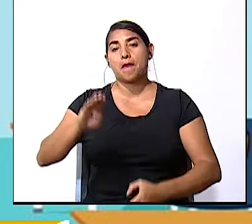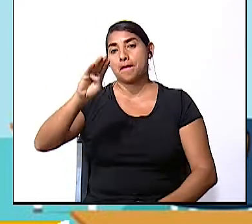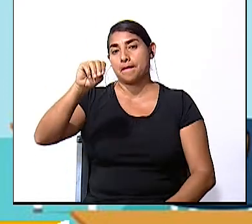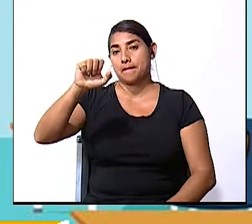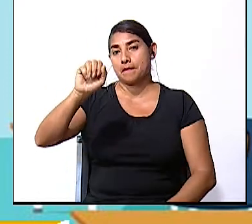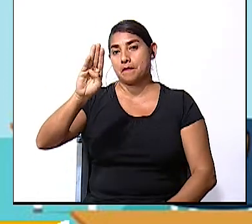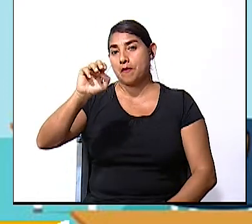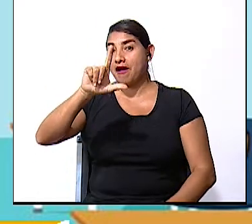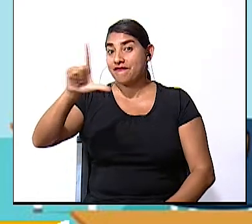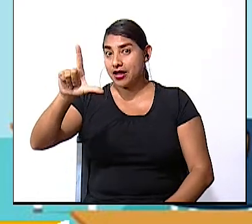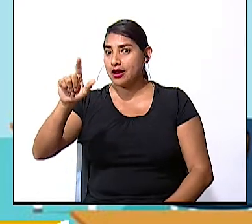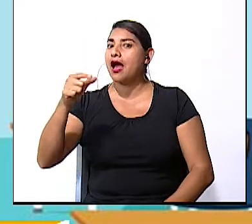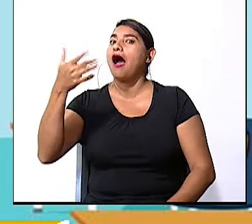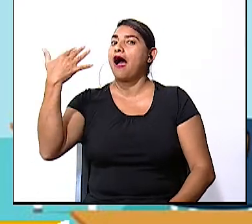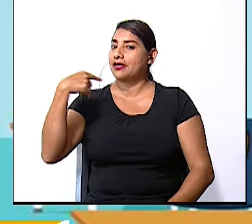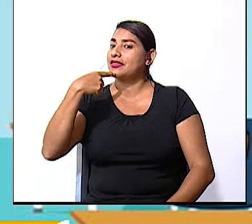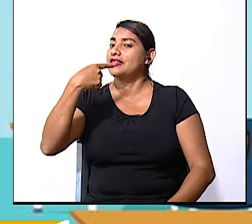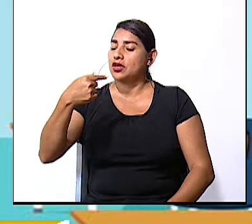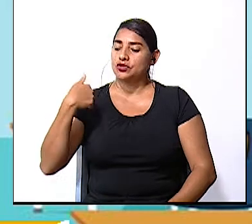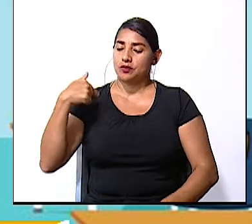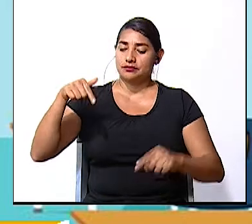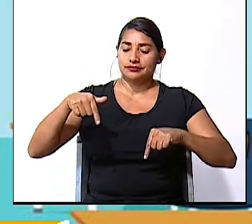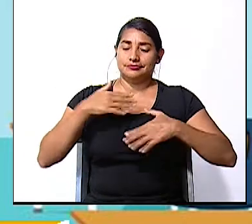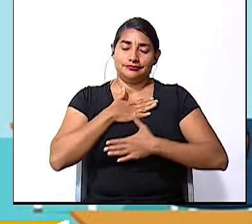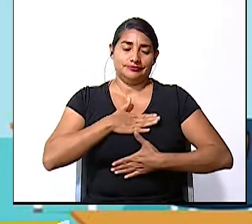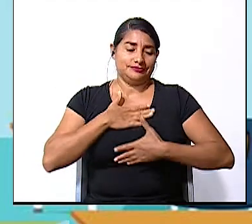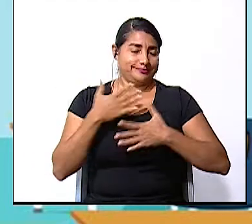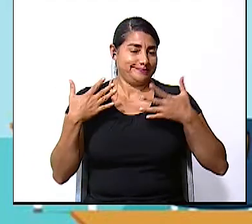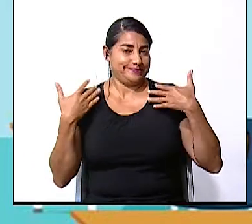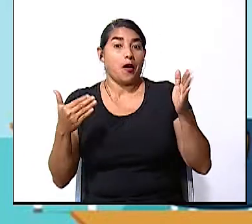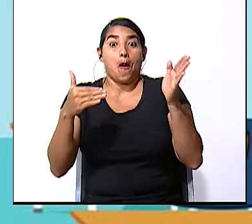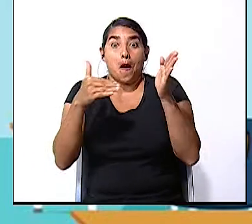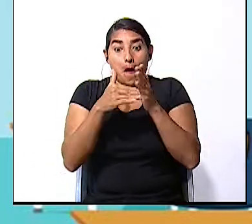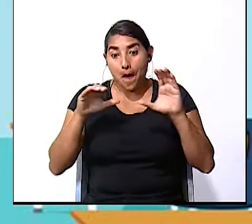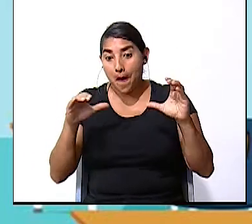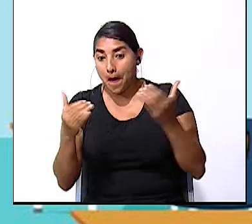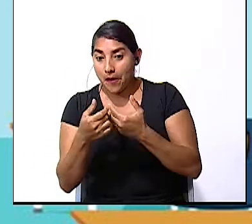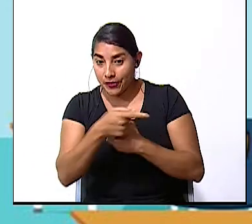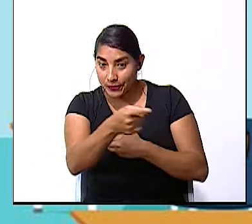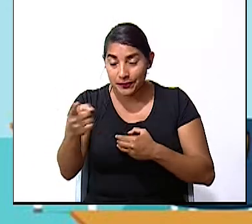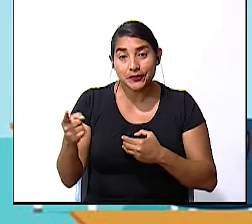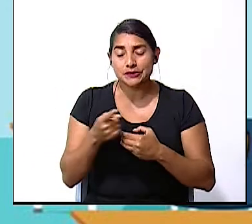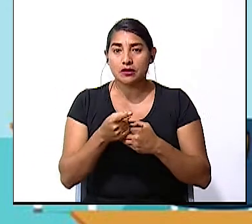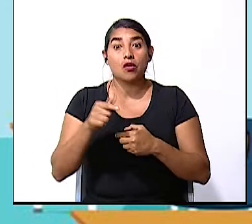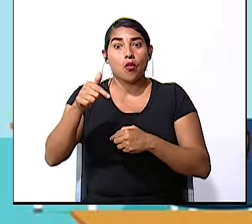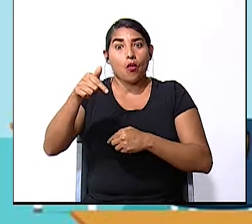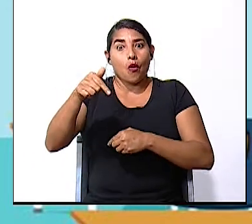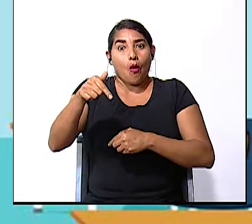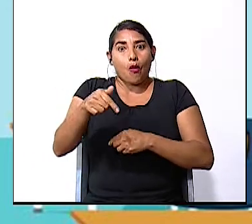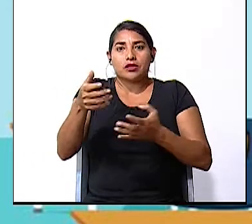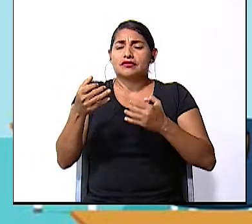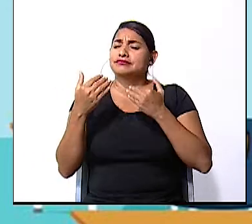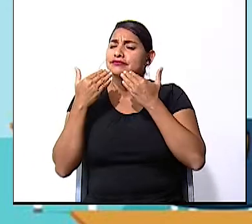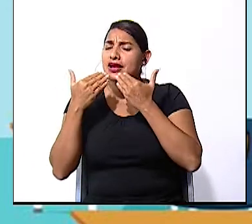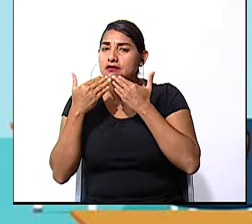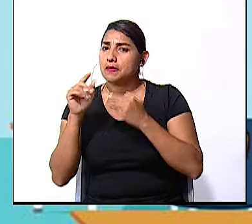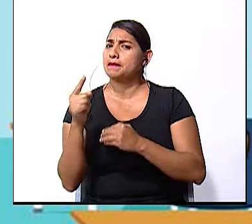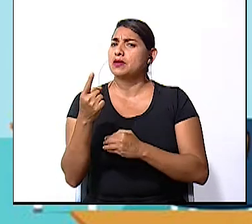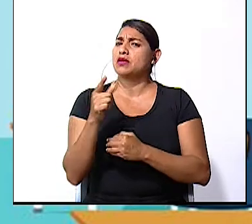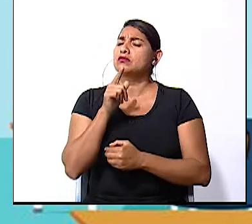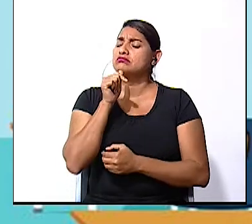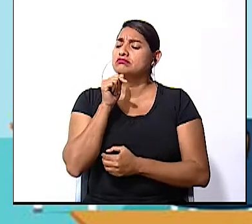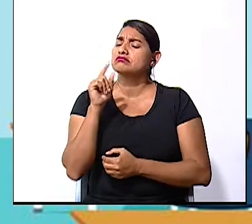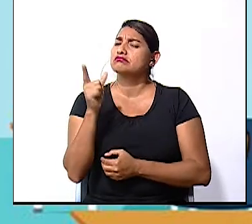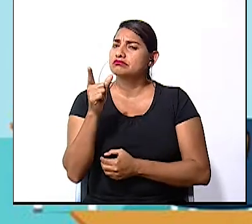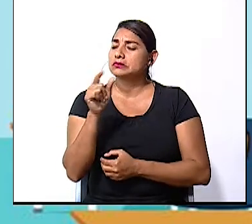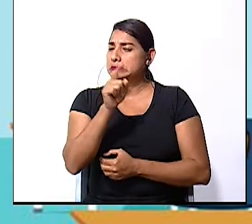Mabel y, como les digo, estoy fascinada de estar otra vez aquí con ustedes. Hoy quiero agradecer primero, como